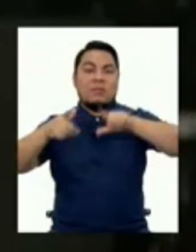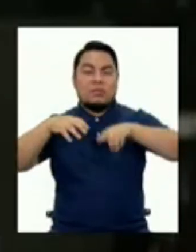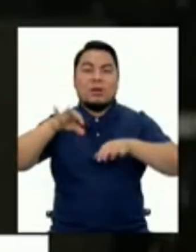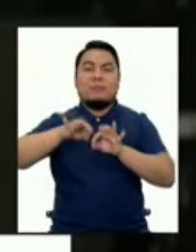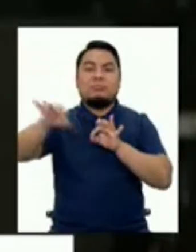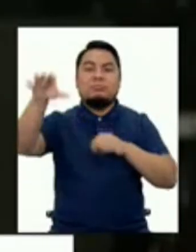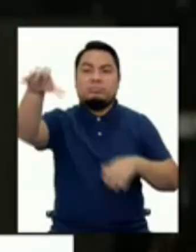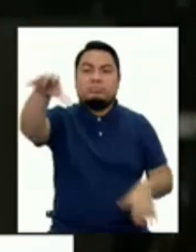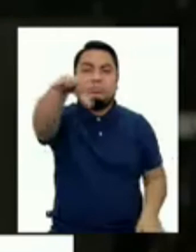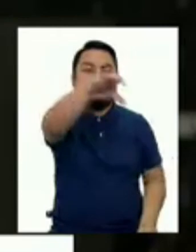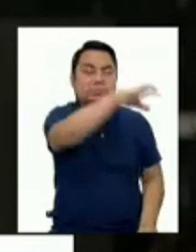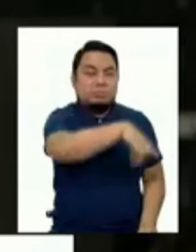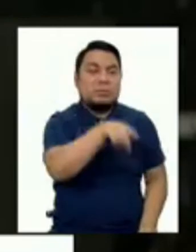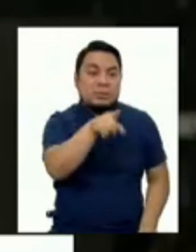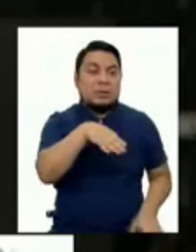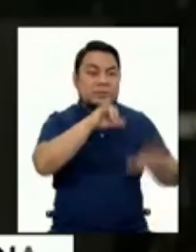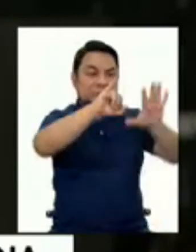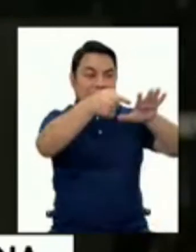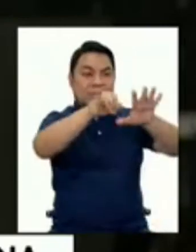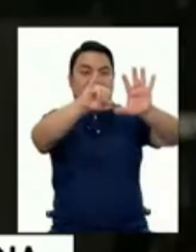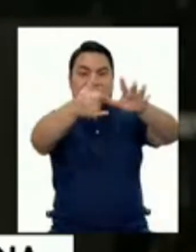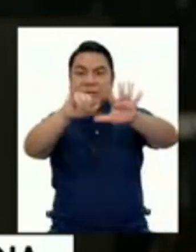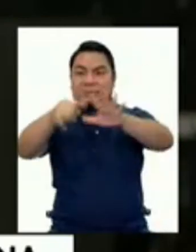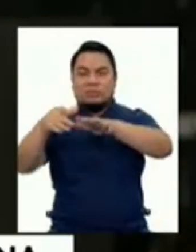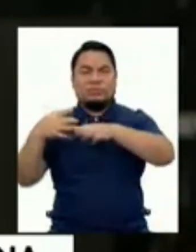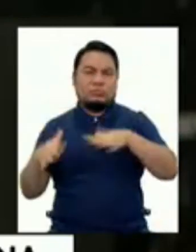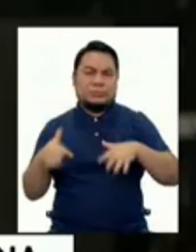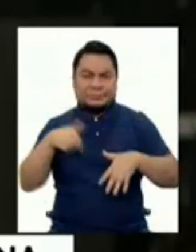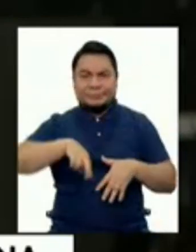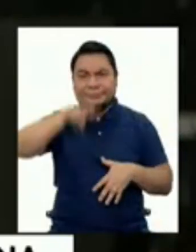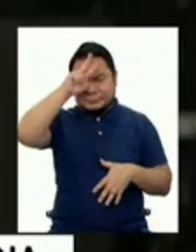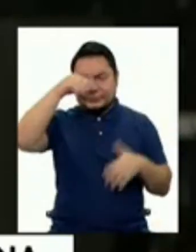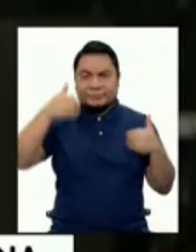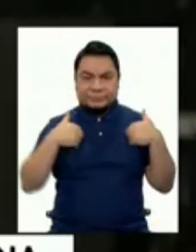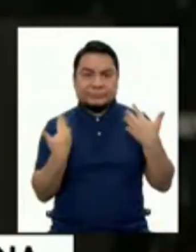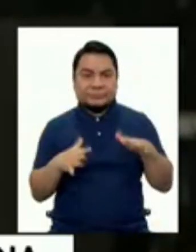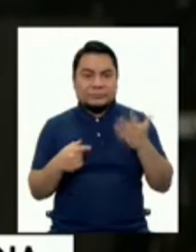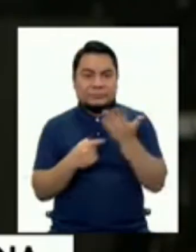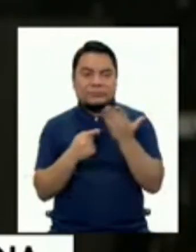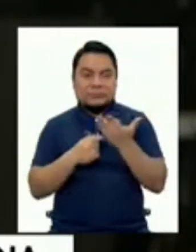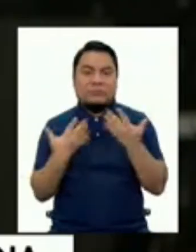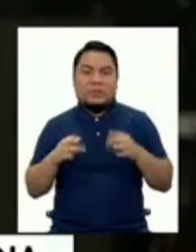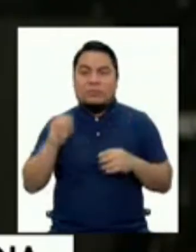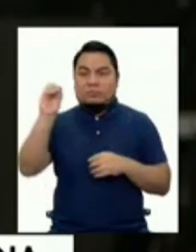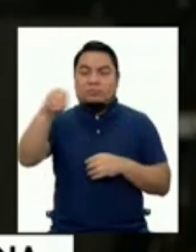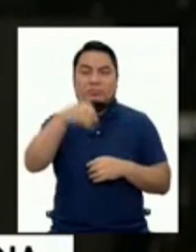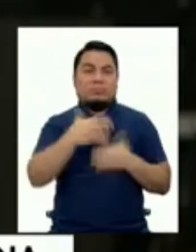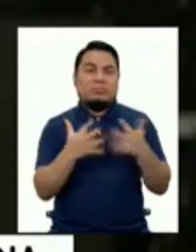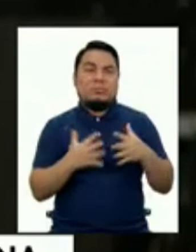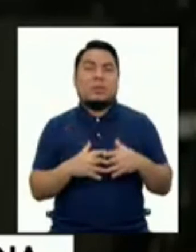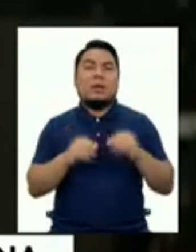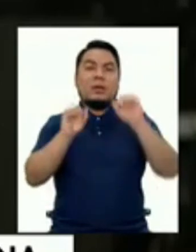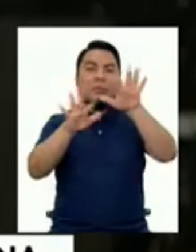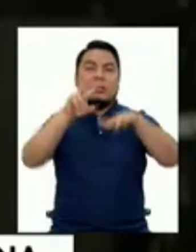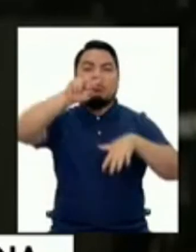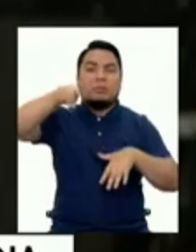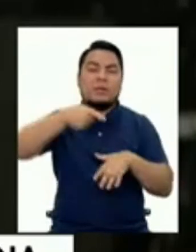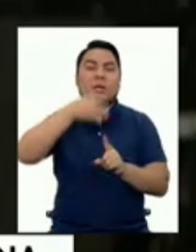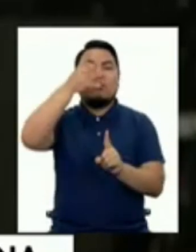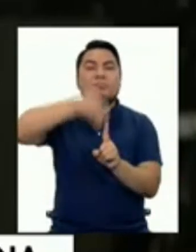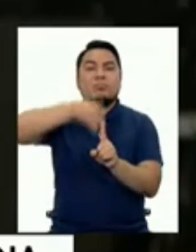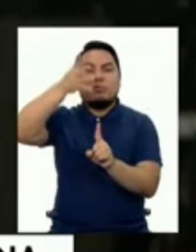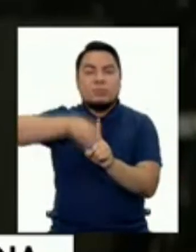regionales capaces de procesar otras 6.000. Es decir, el Perú tiene una capacidad tecnológica instalada para procesar 12.000